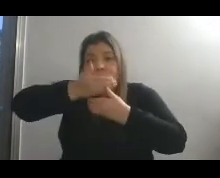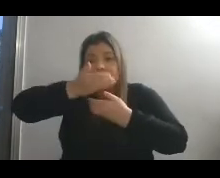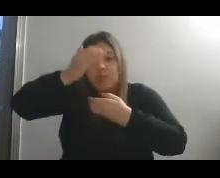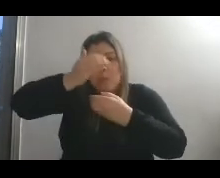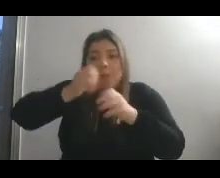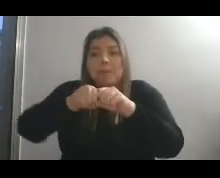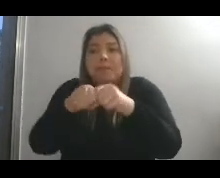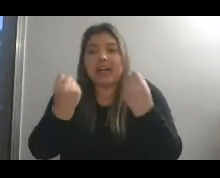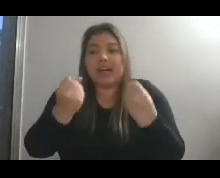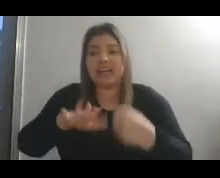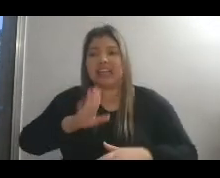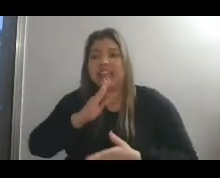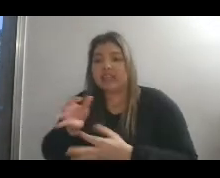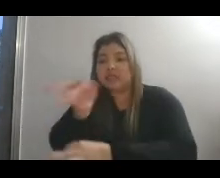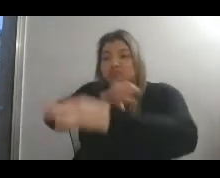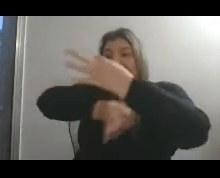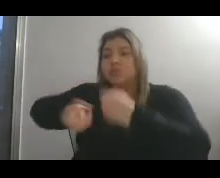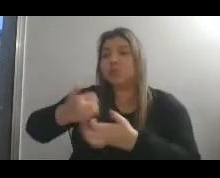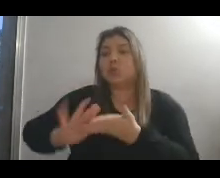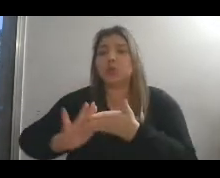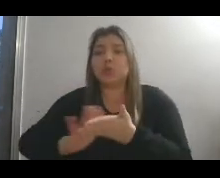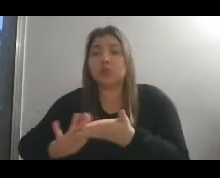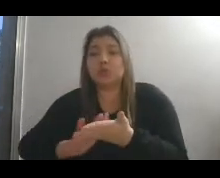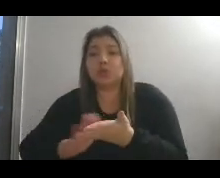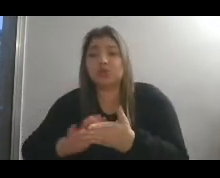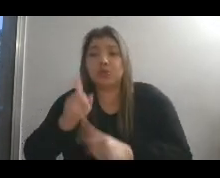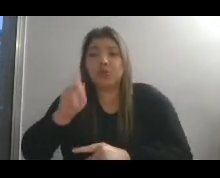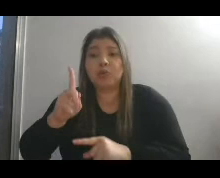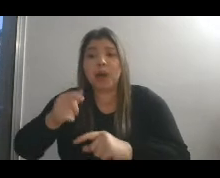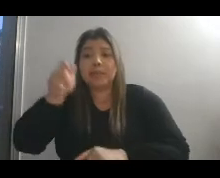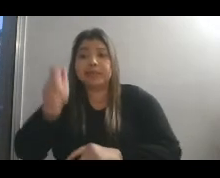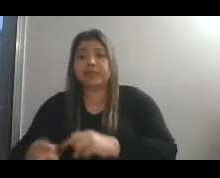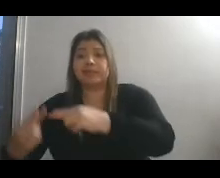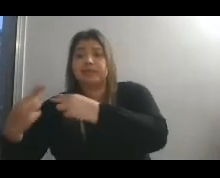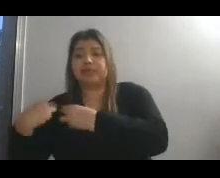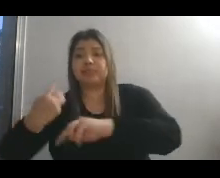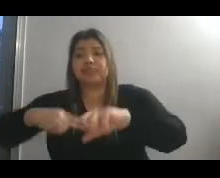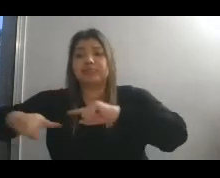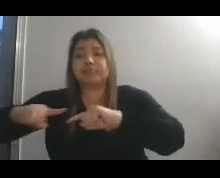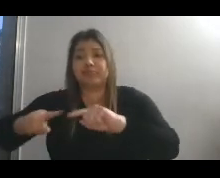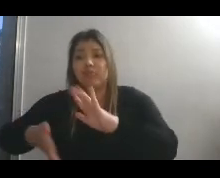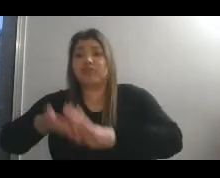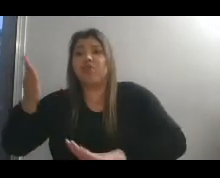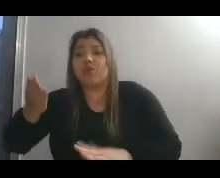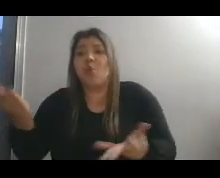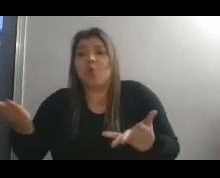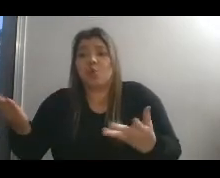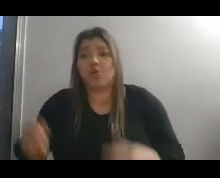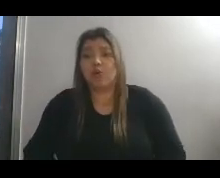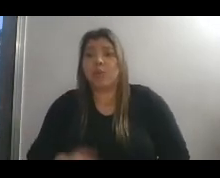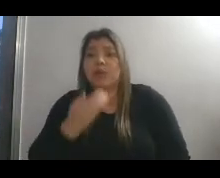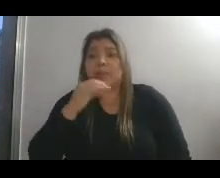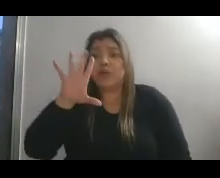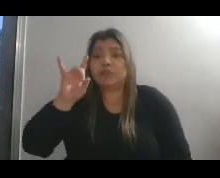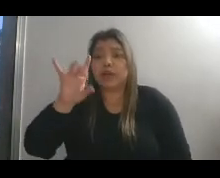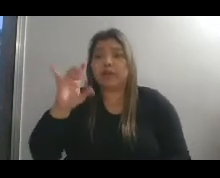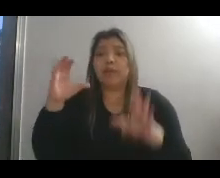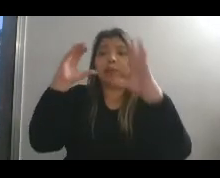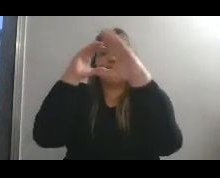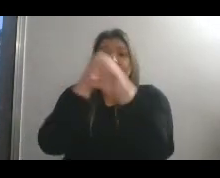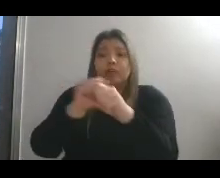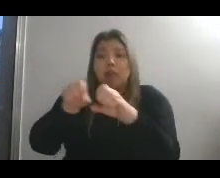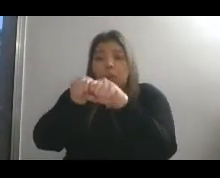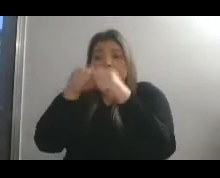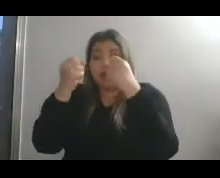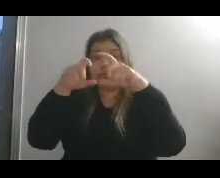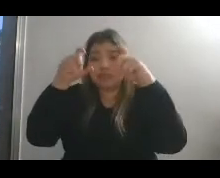alguien administrativo que no se encuentra? Porque es que no podríamos decir, ay, no, se le rompió la careta, turno de sábado en la noche, tiene que esperar hasta el lunes que vuelva